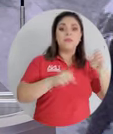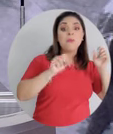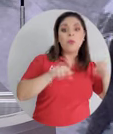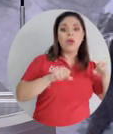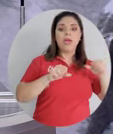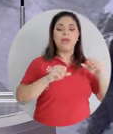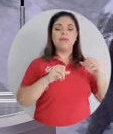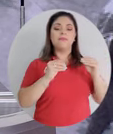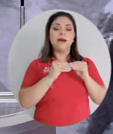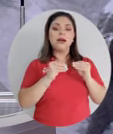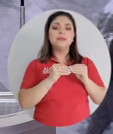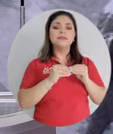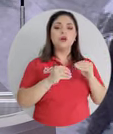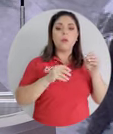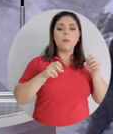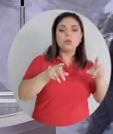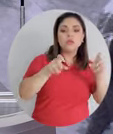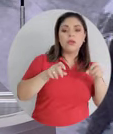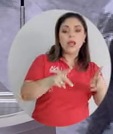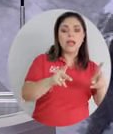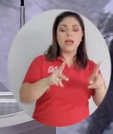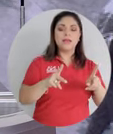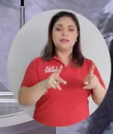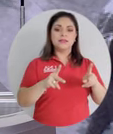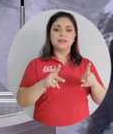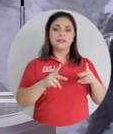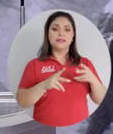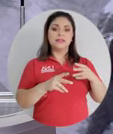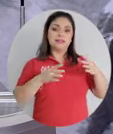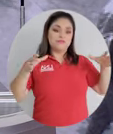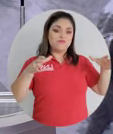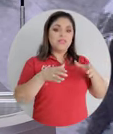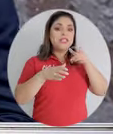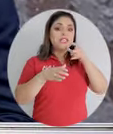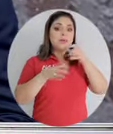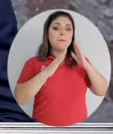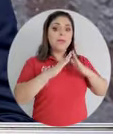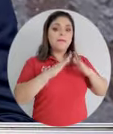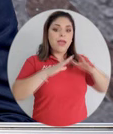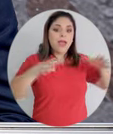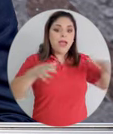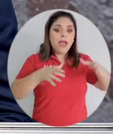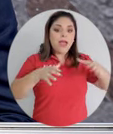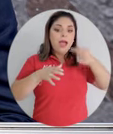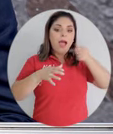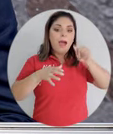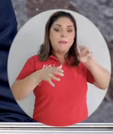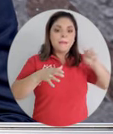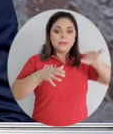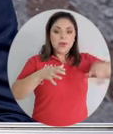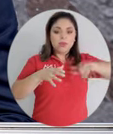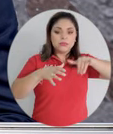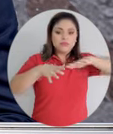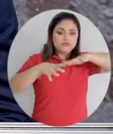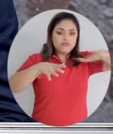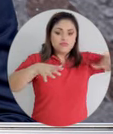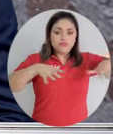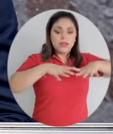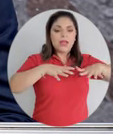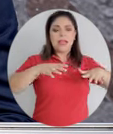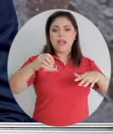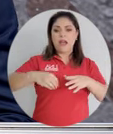del país que si vive en las fronteras o en las zonas costeras. Sí, hay una responsabilidad de la política pública, ¿verdad?